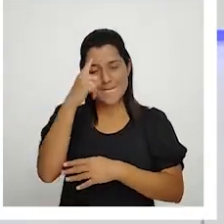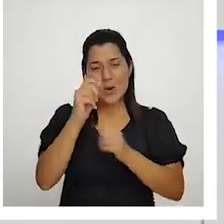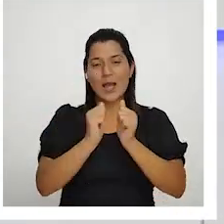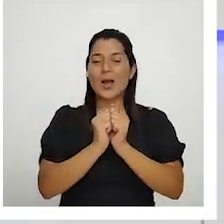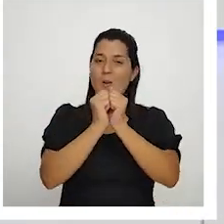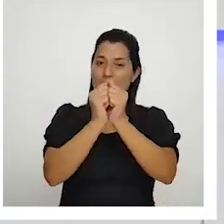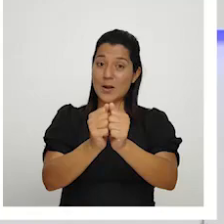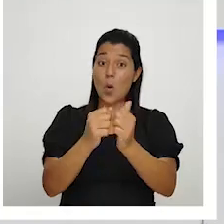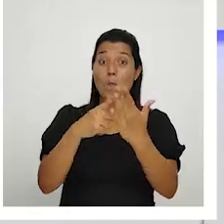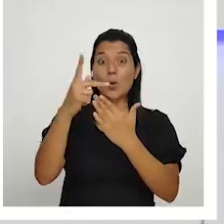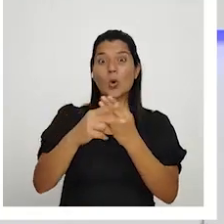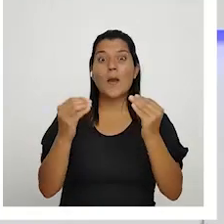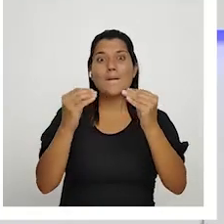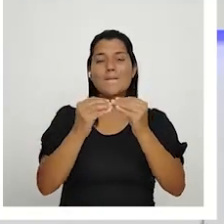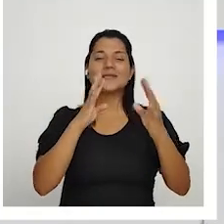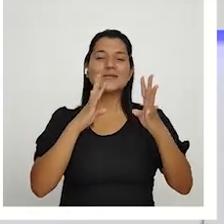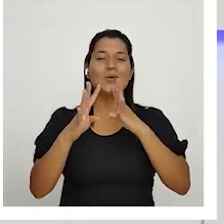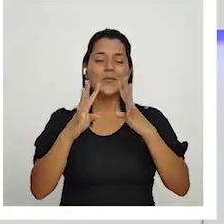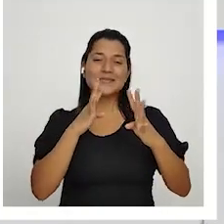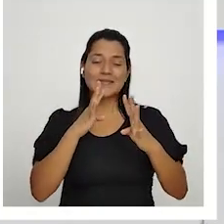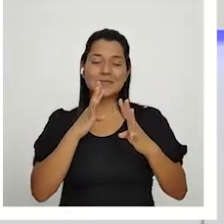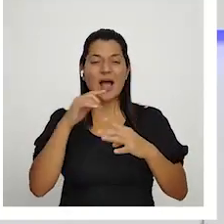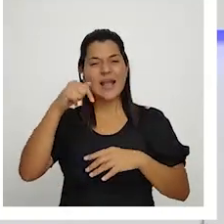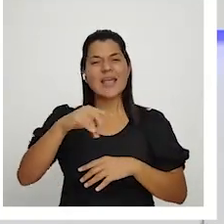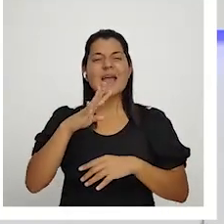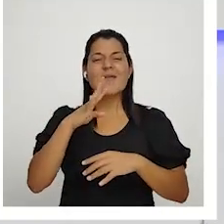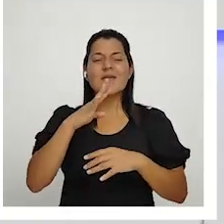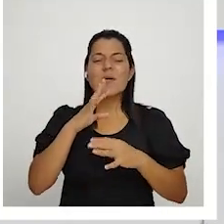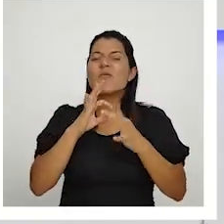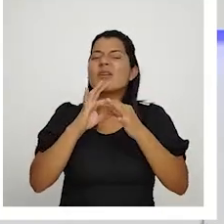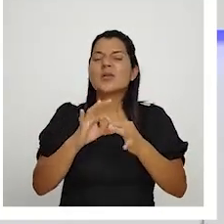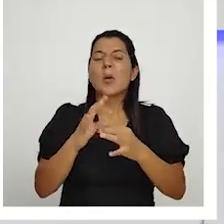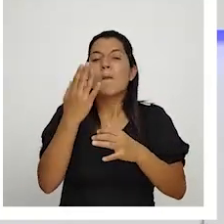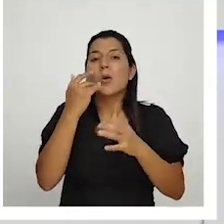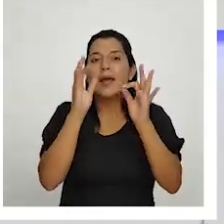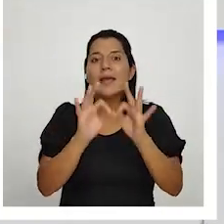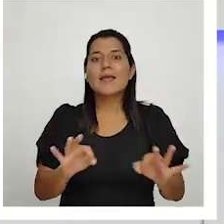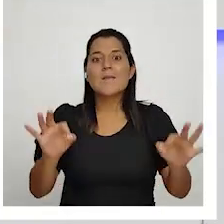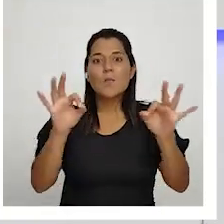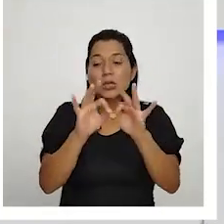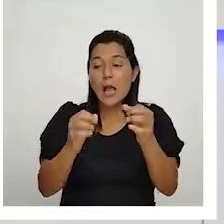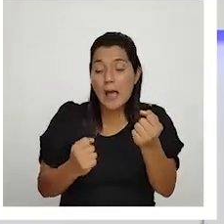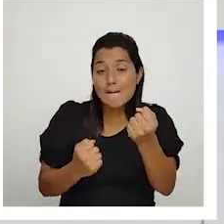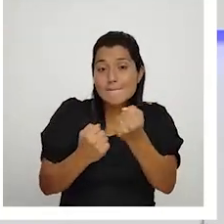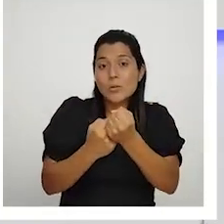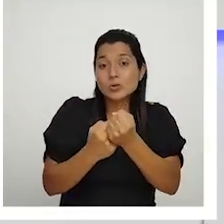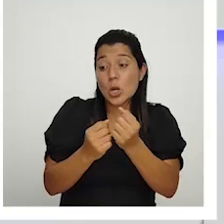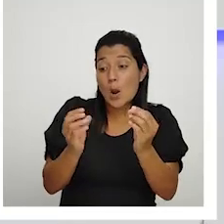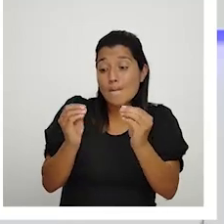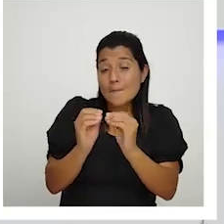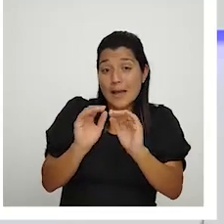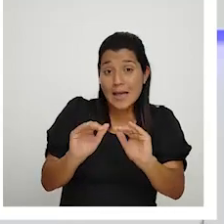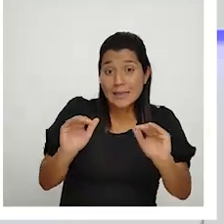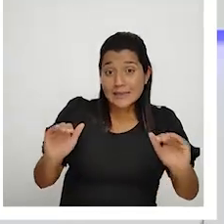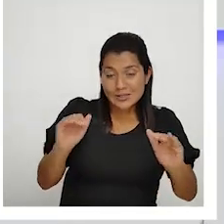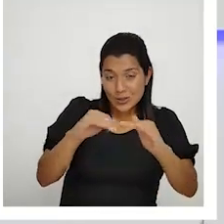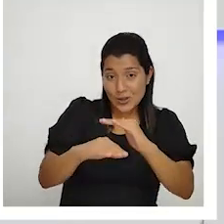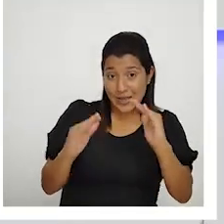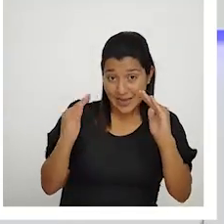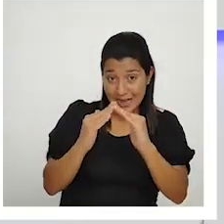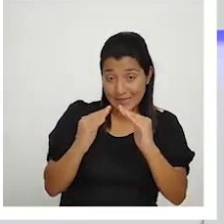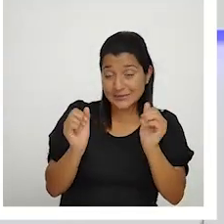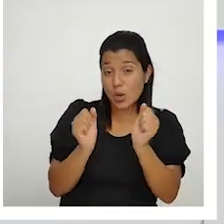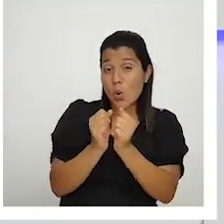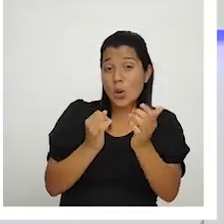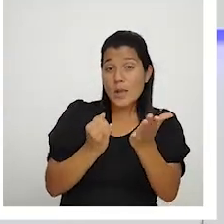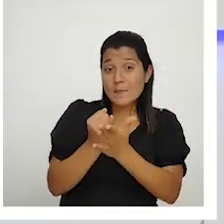Conversamos. Hablamos sobre toda esta importancia de apoyar a los más chiquititos de la casa con investigaciones serias y llevarlas a